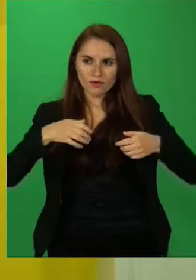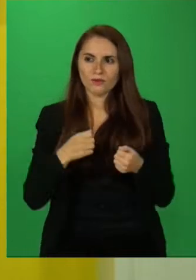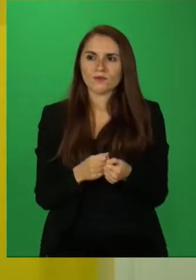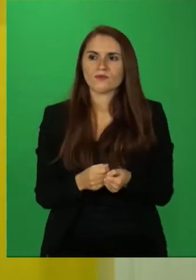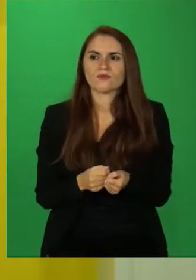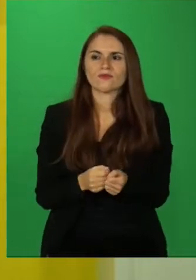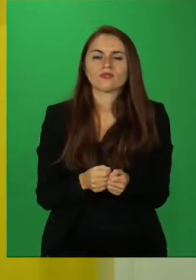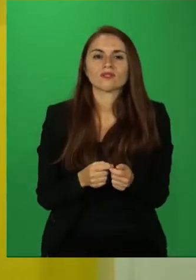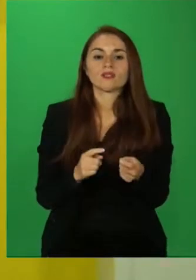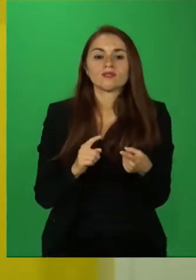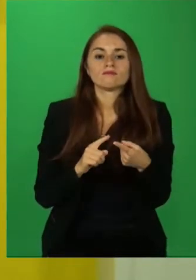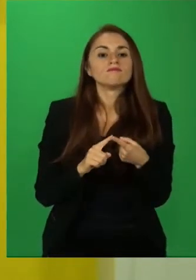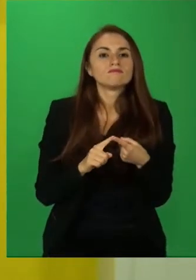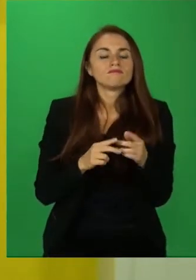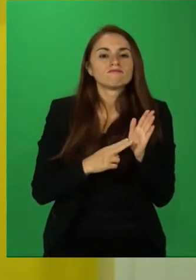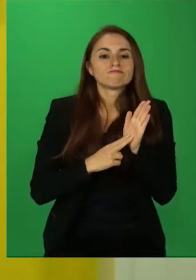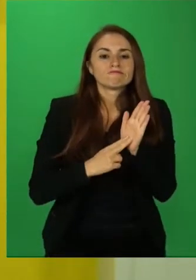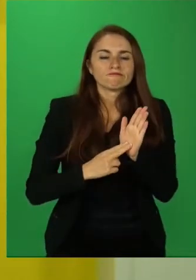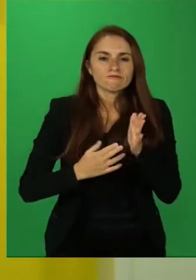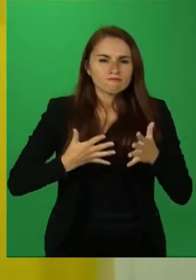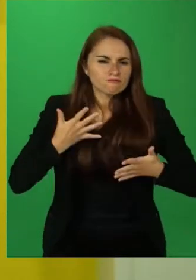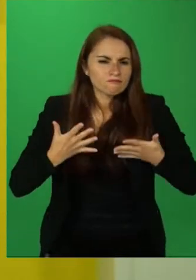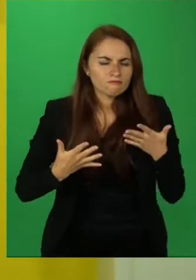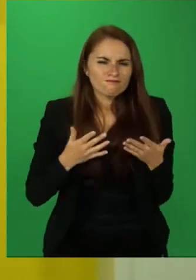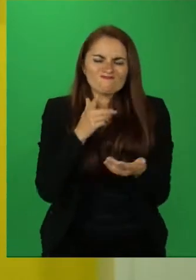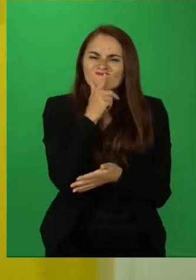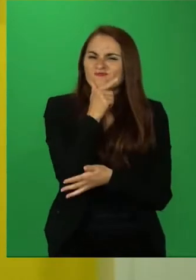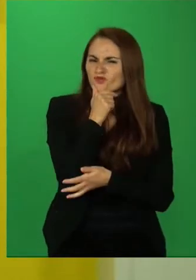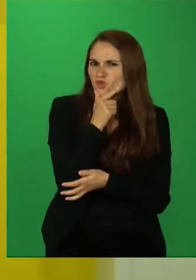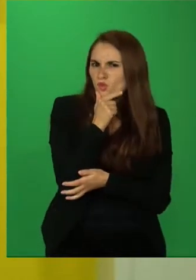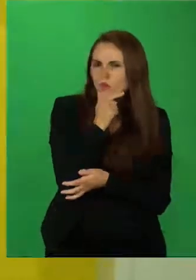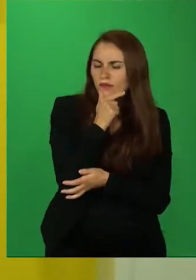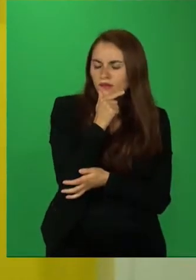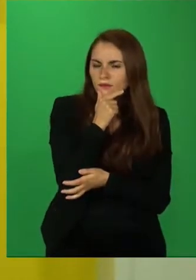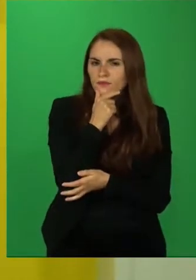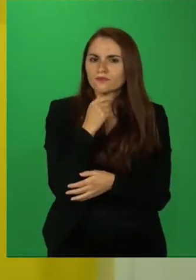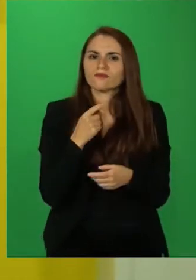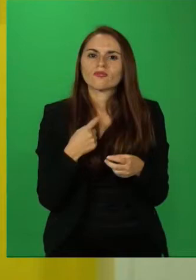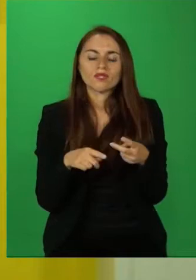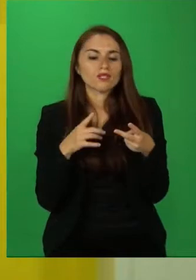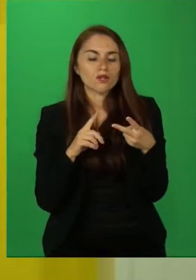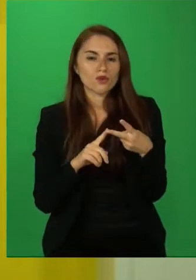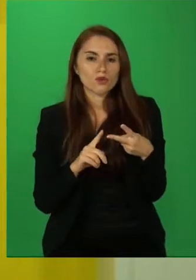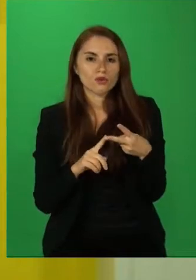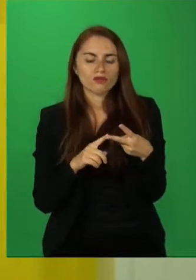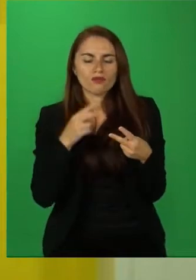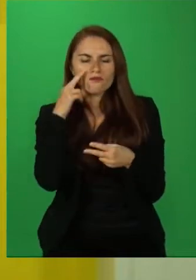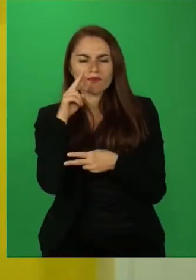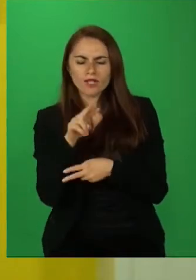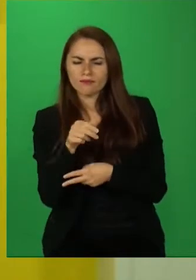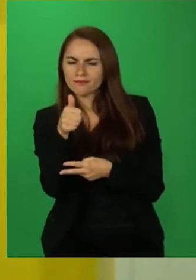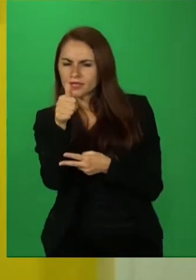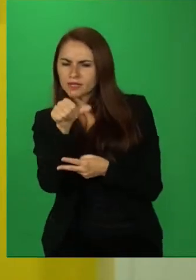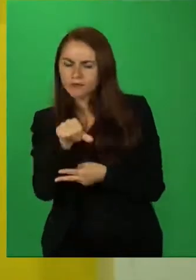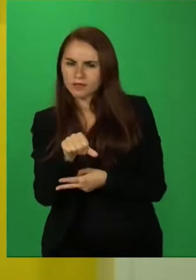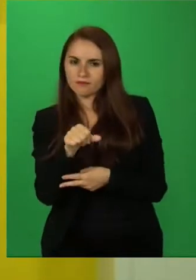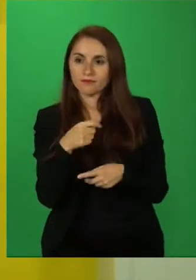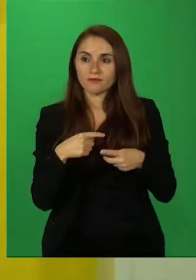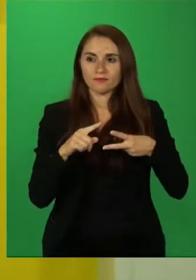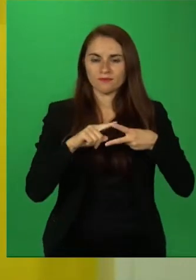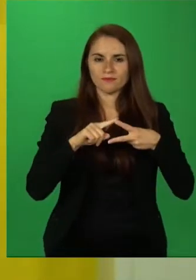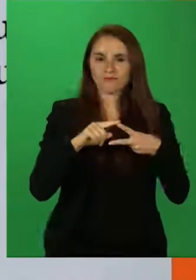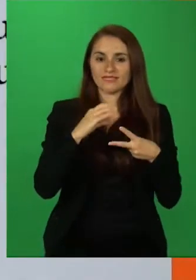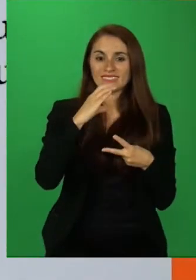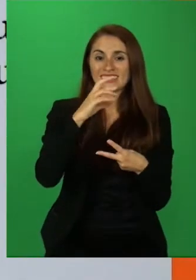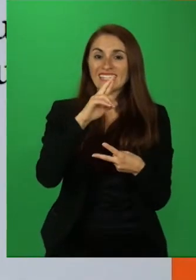tenemos modalizador dubitativo y léxico valorativo. Fíjate, la palabra creo. Tenemos un modalizador de